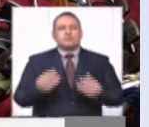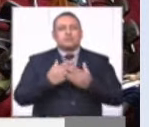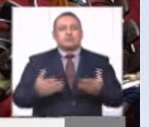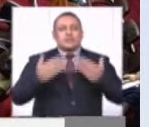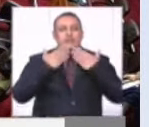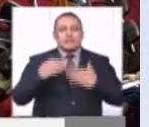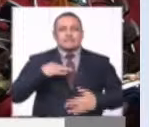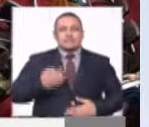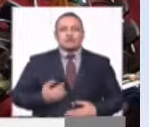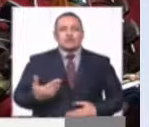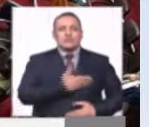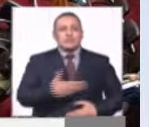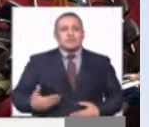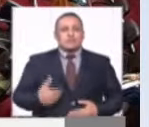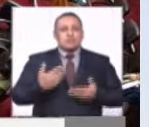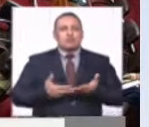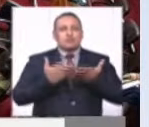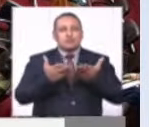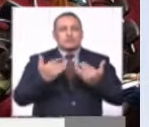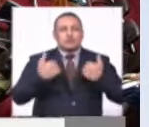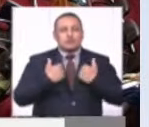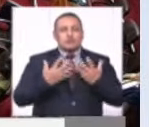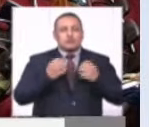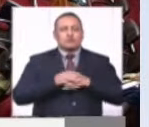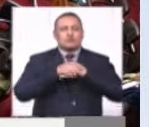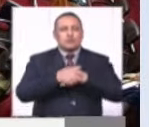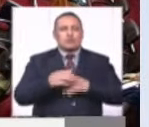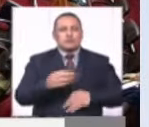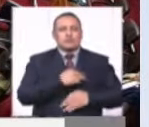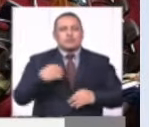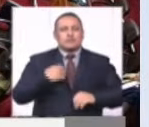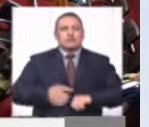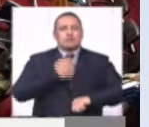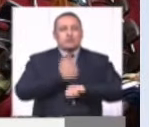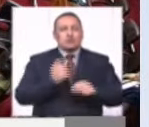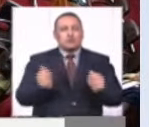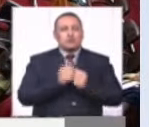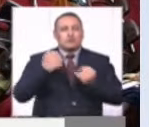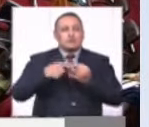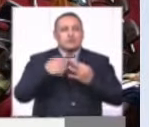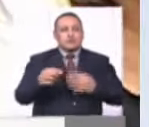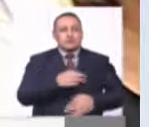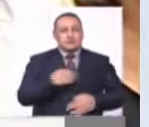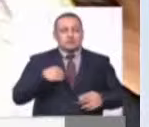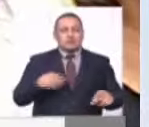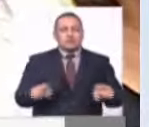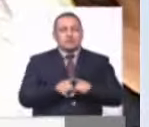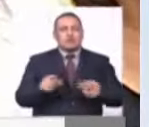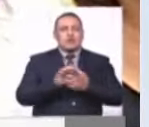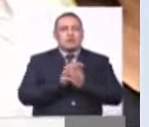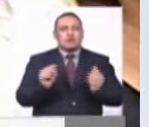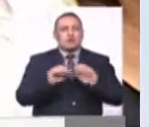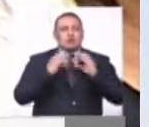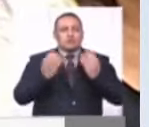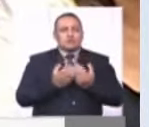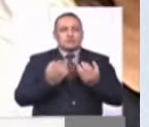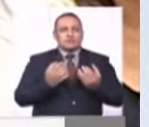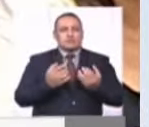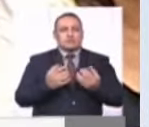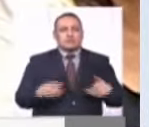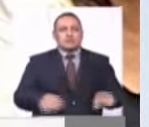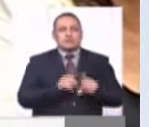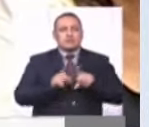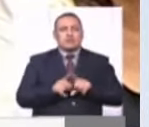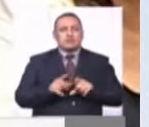Gracias, señor presidente. Por su intermedio, quiero saludar al señor premier y a los ministros de Estado y a todos mis colegas congresistas